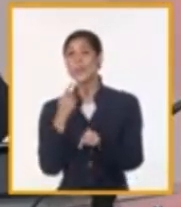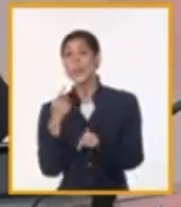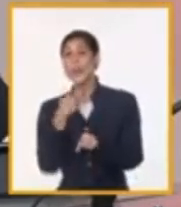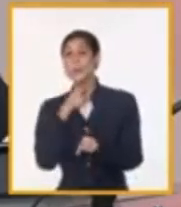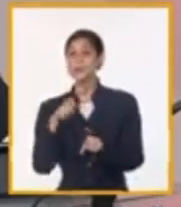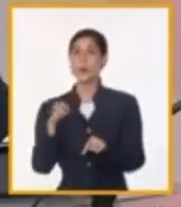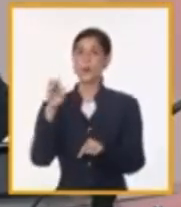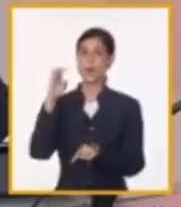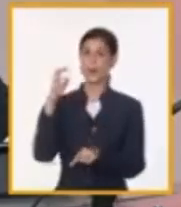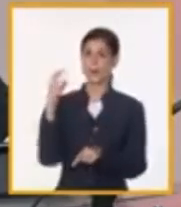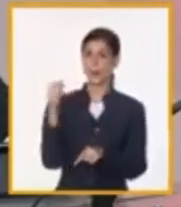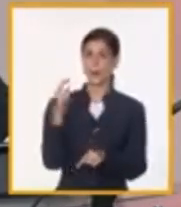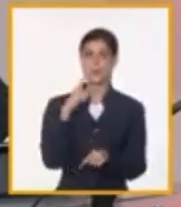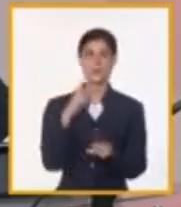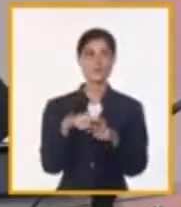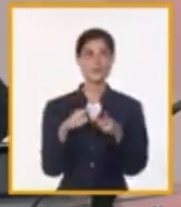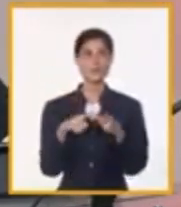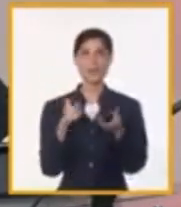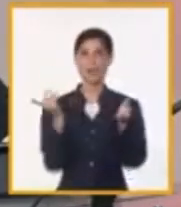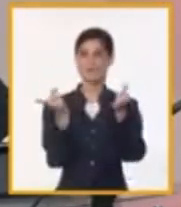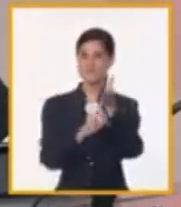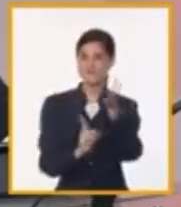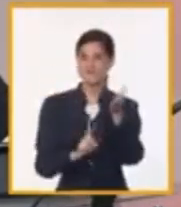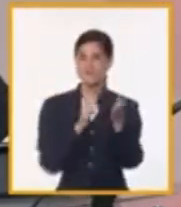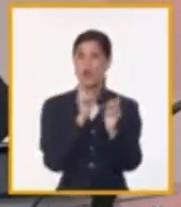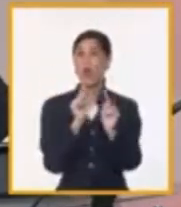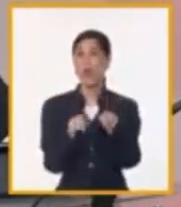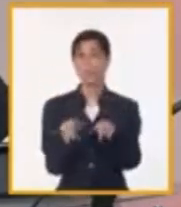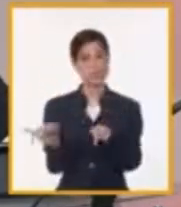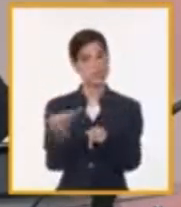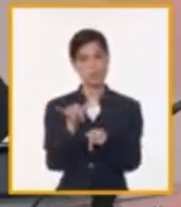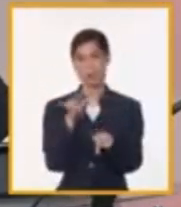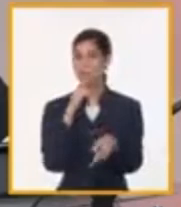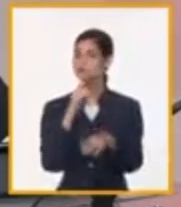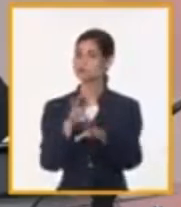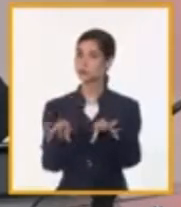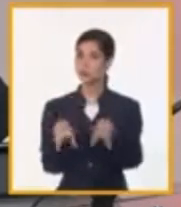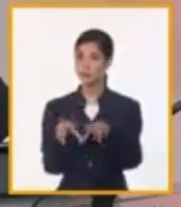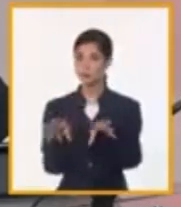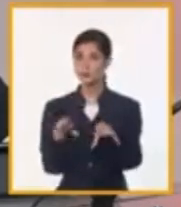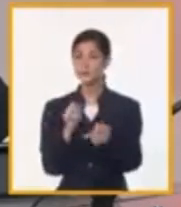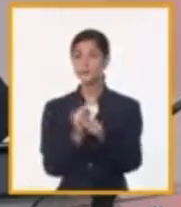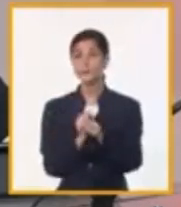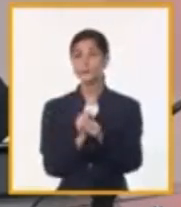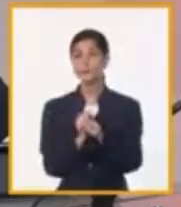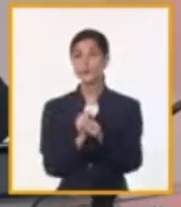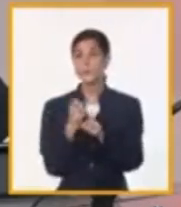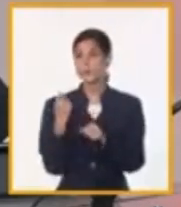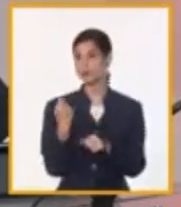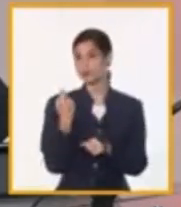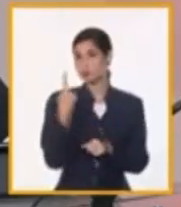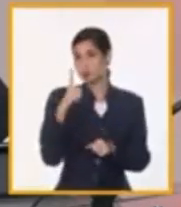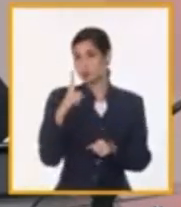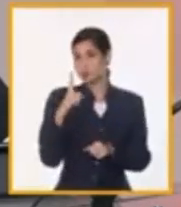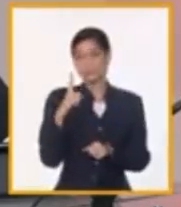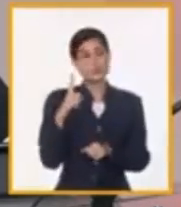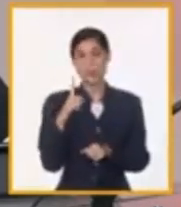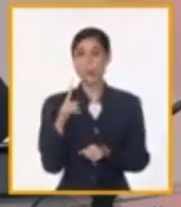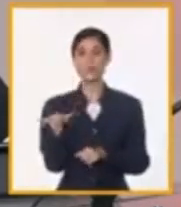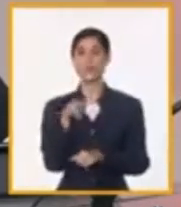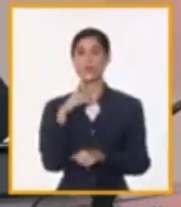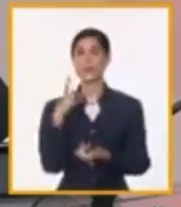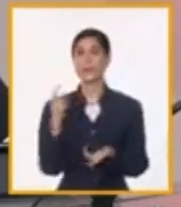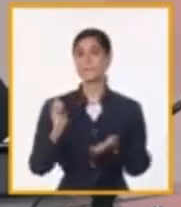Bueno de la generación de energía eléctrica que es muy tensa también sino por el el el proyecto del presidente Nova